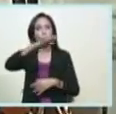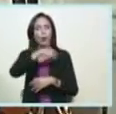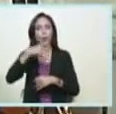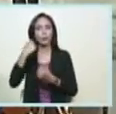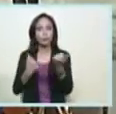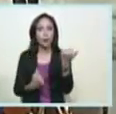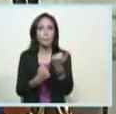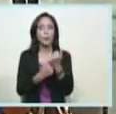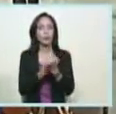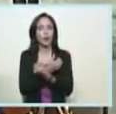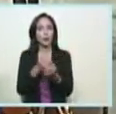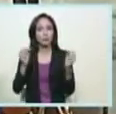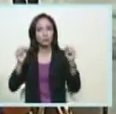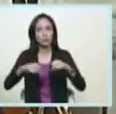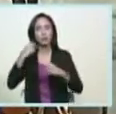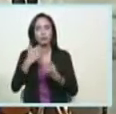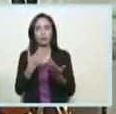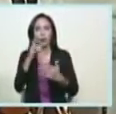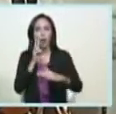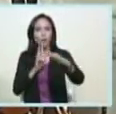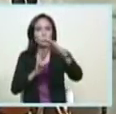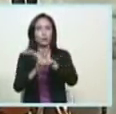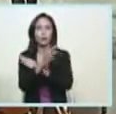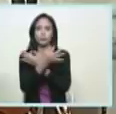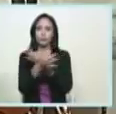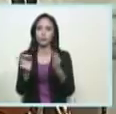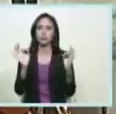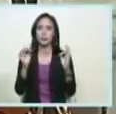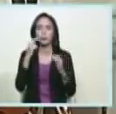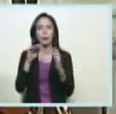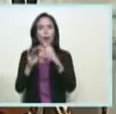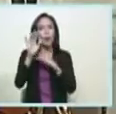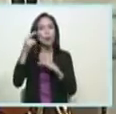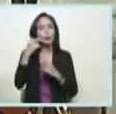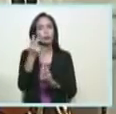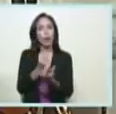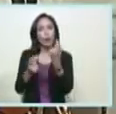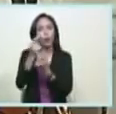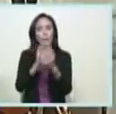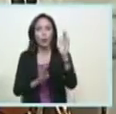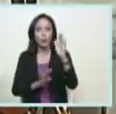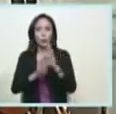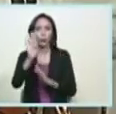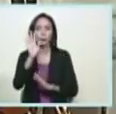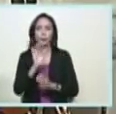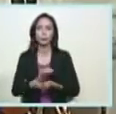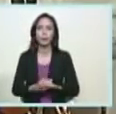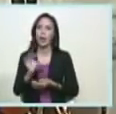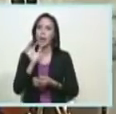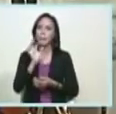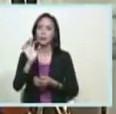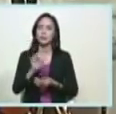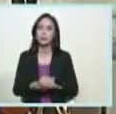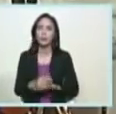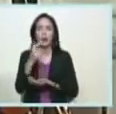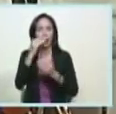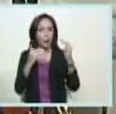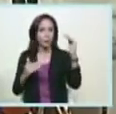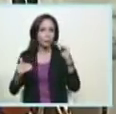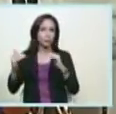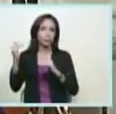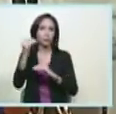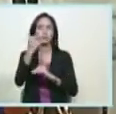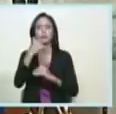y lo vamos a lograr tenemos la visión correcta de lo que debe ser el futuro económico de venezuela y lo vamos a lograr por encima de